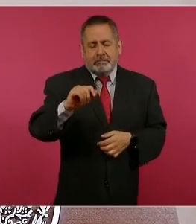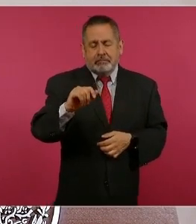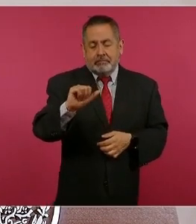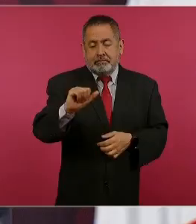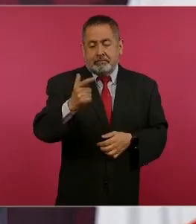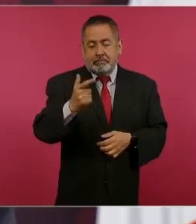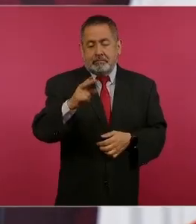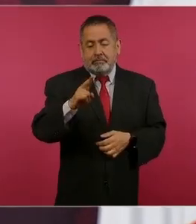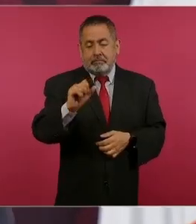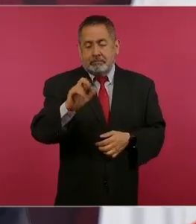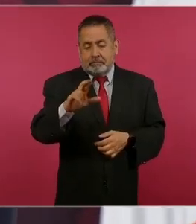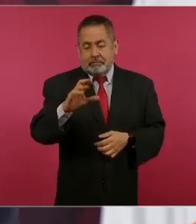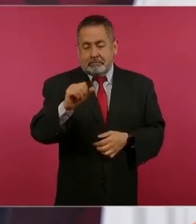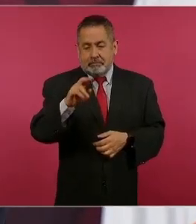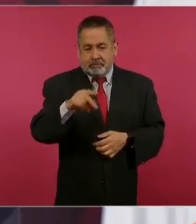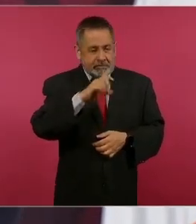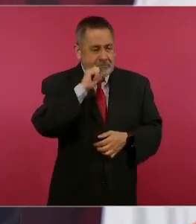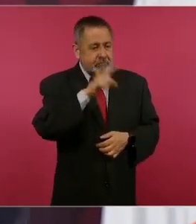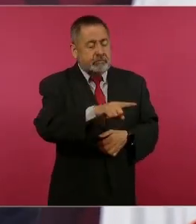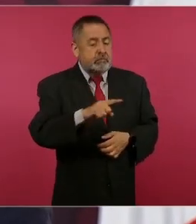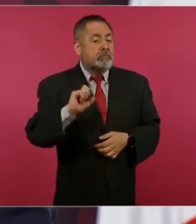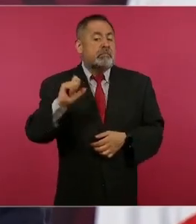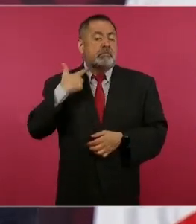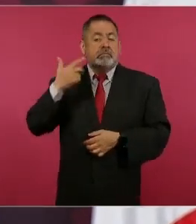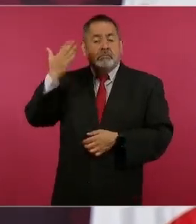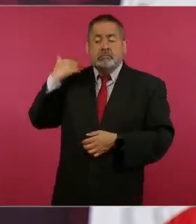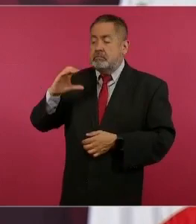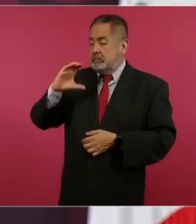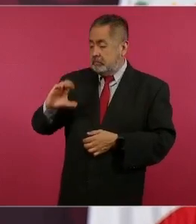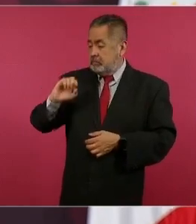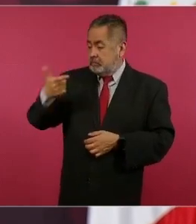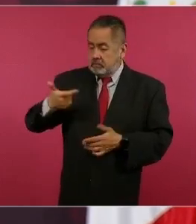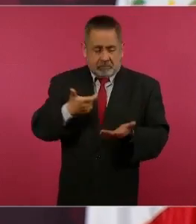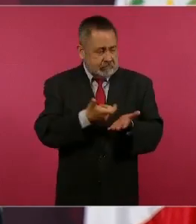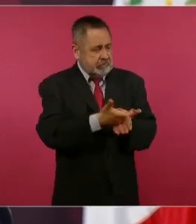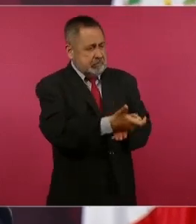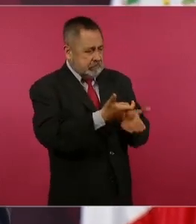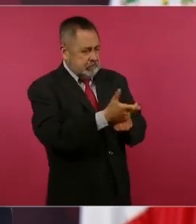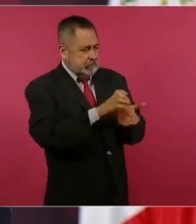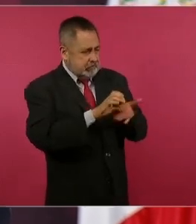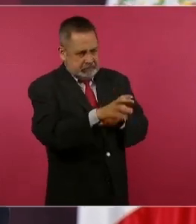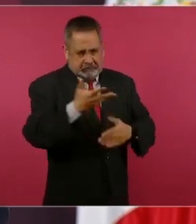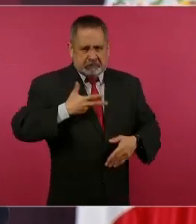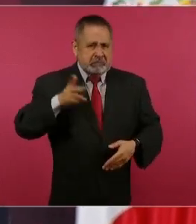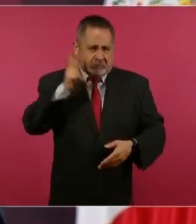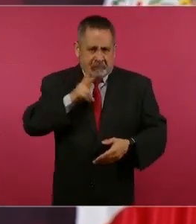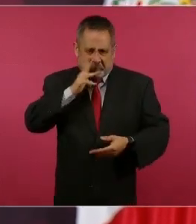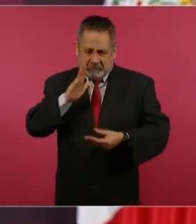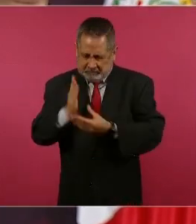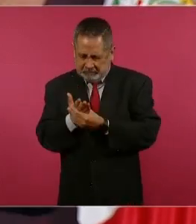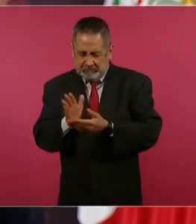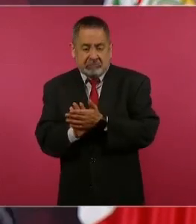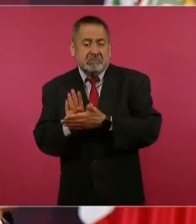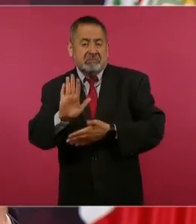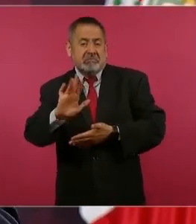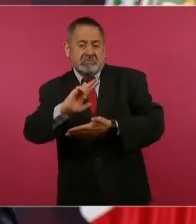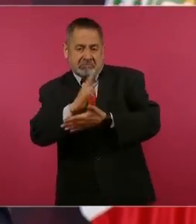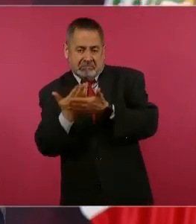de que recibía dinero de Carlos Salinas de Gortari, y está probado con